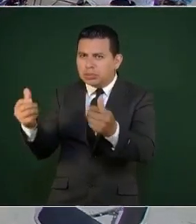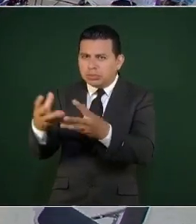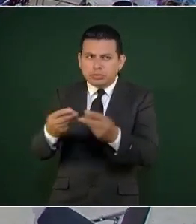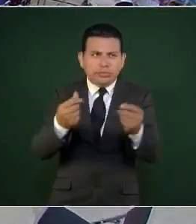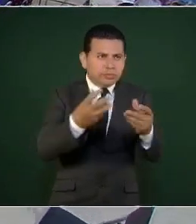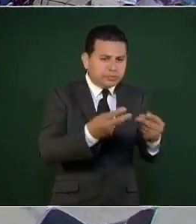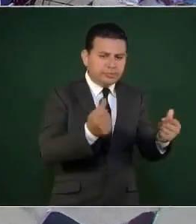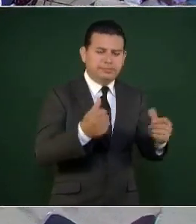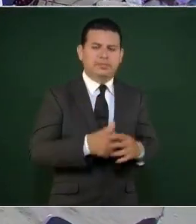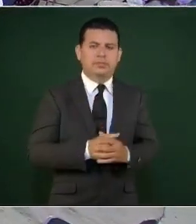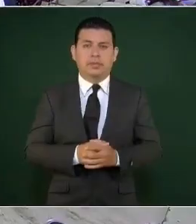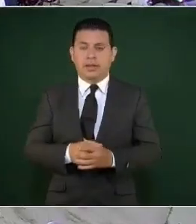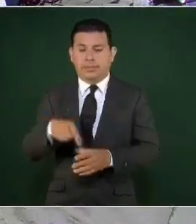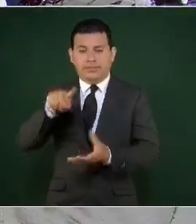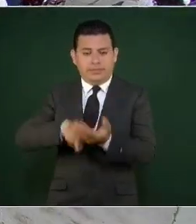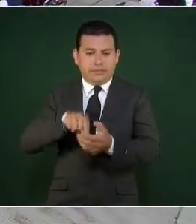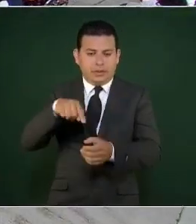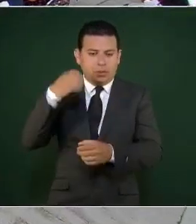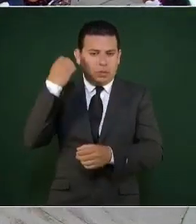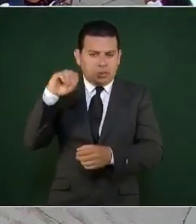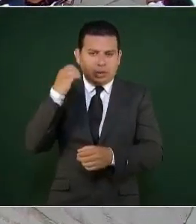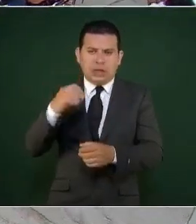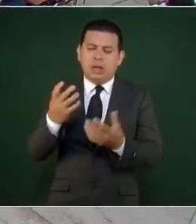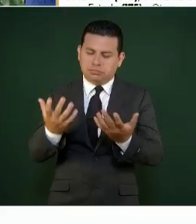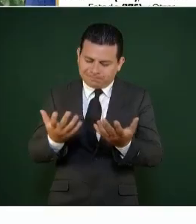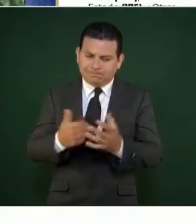26 incendios aquí. Sí, y en Oaxaca.